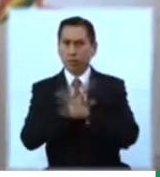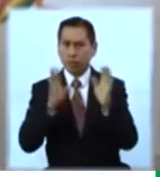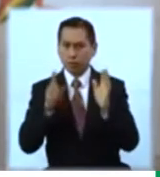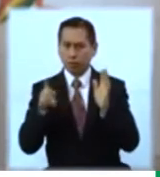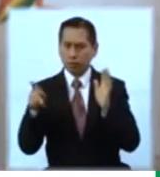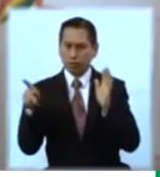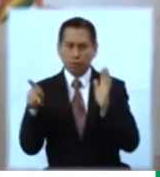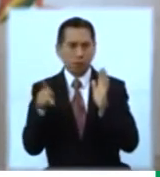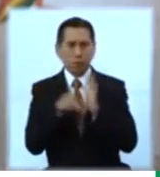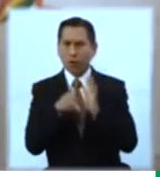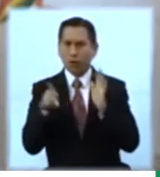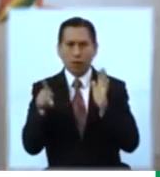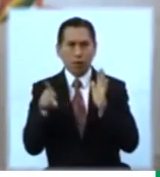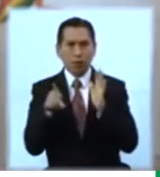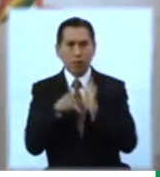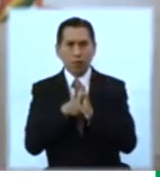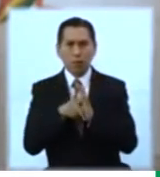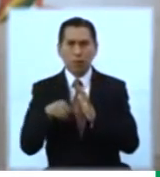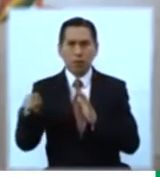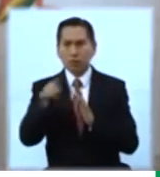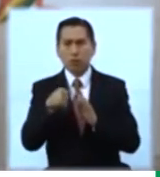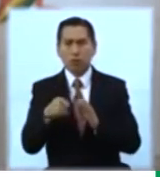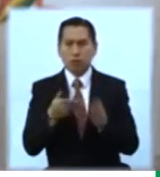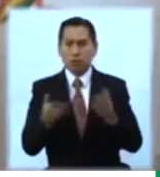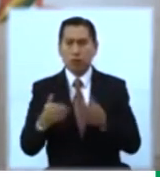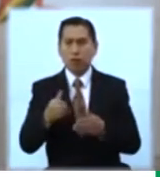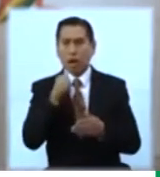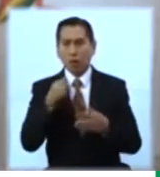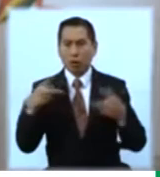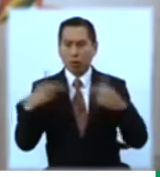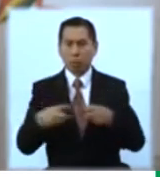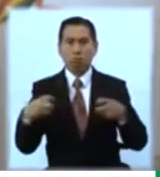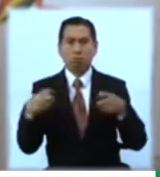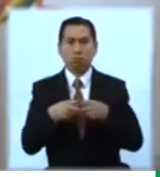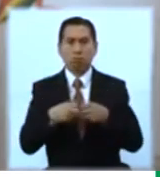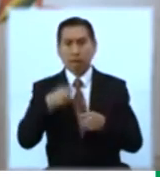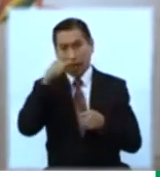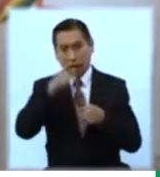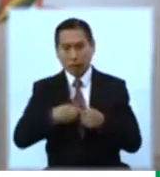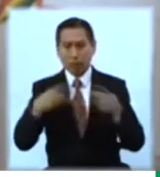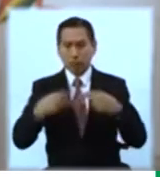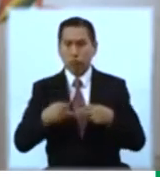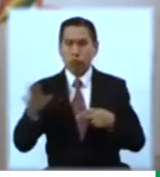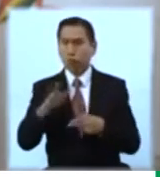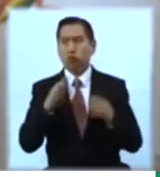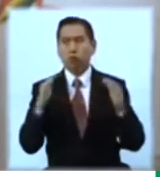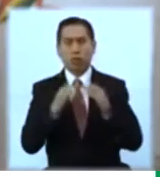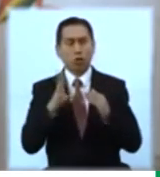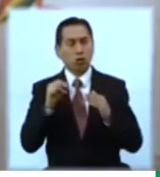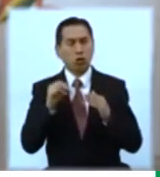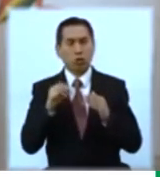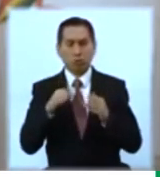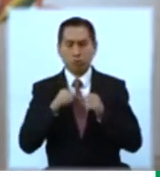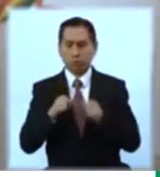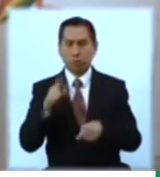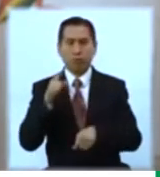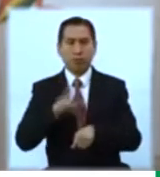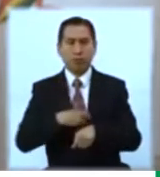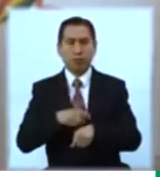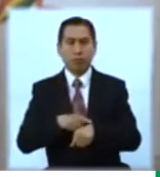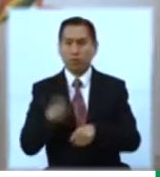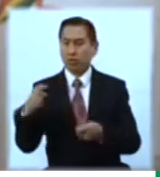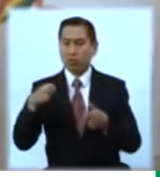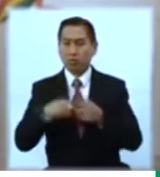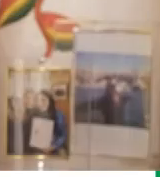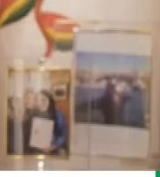contundentemente cortar los servicios de agua de luz y de gas a los hogares mientras dure la cuarentena y la